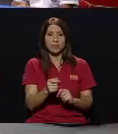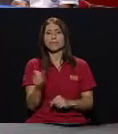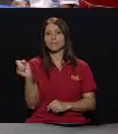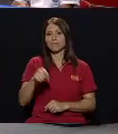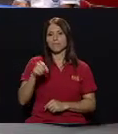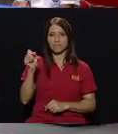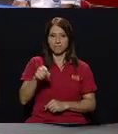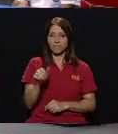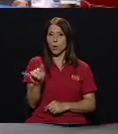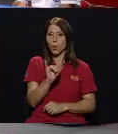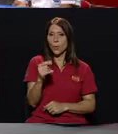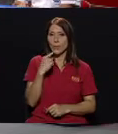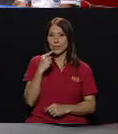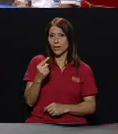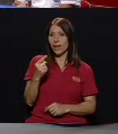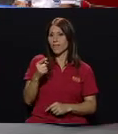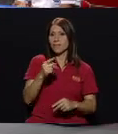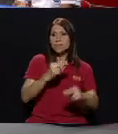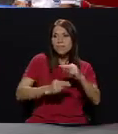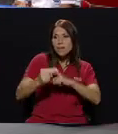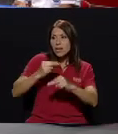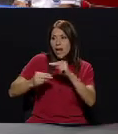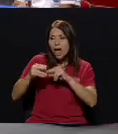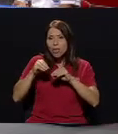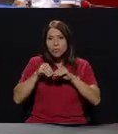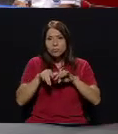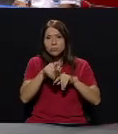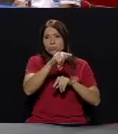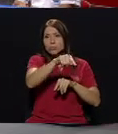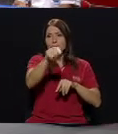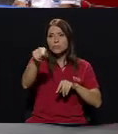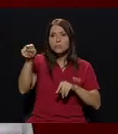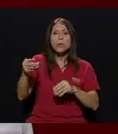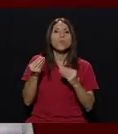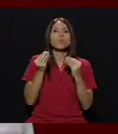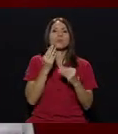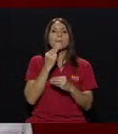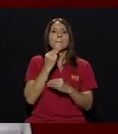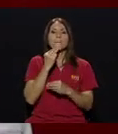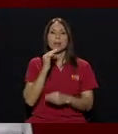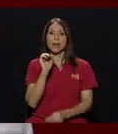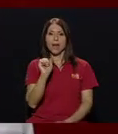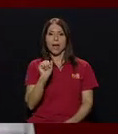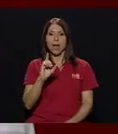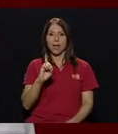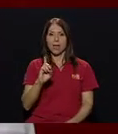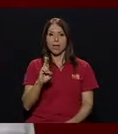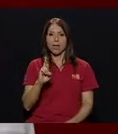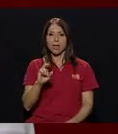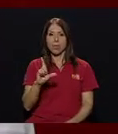mencionaba, en el mercado hay un gran porcentaje de miel adulterada,